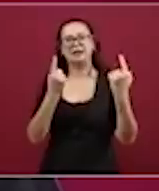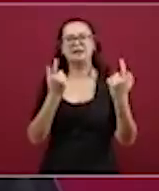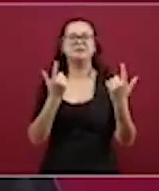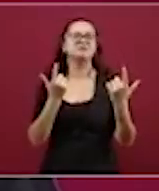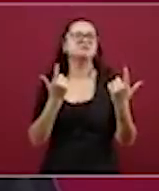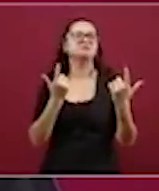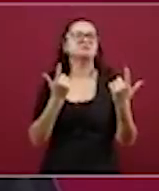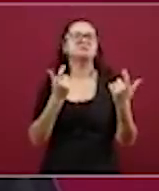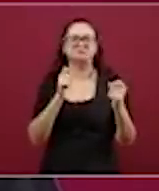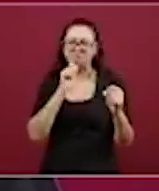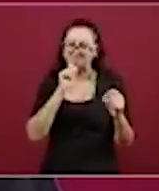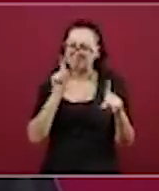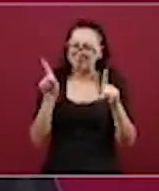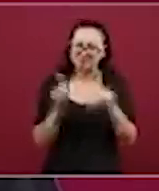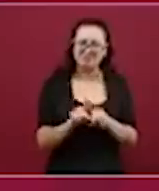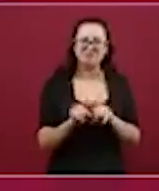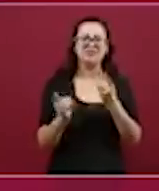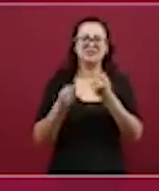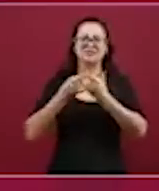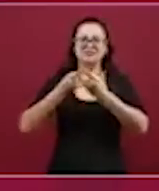y también